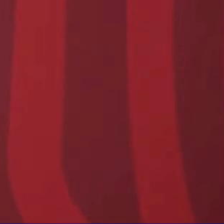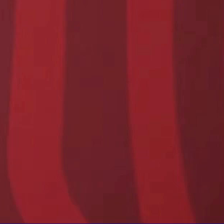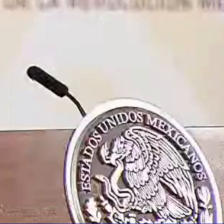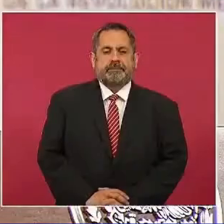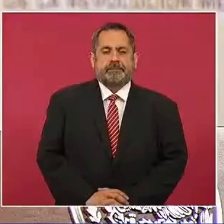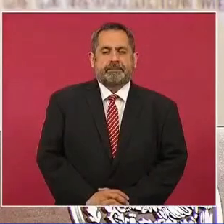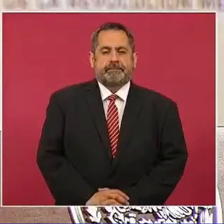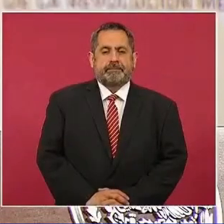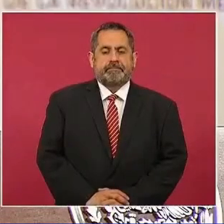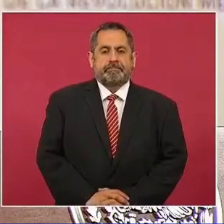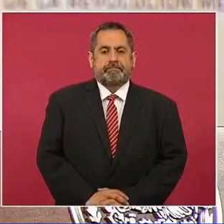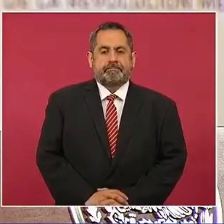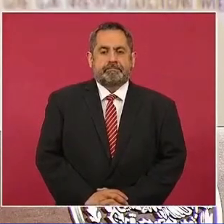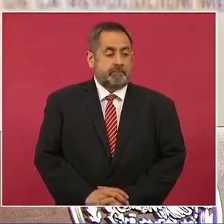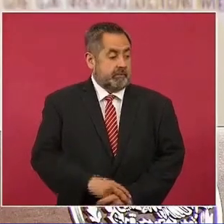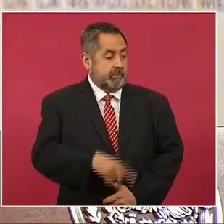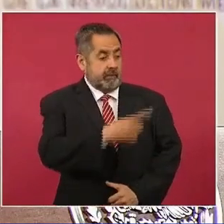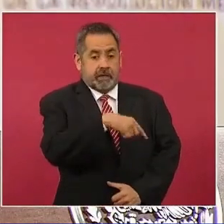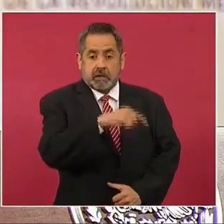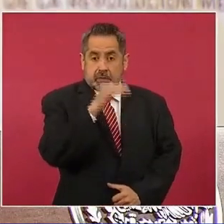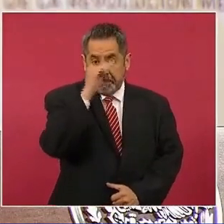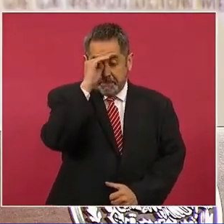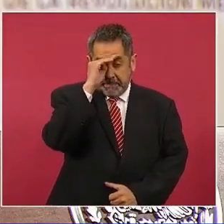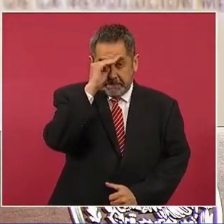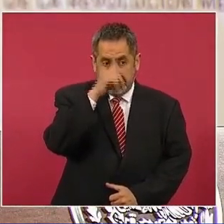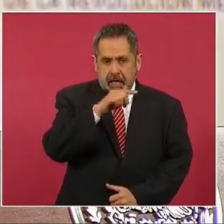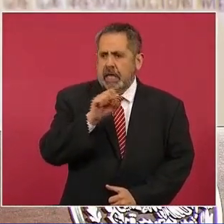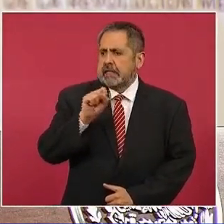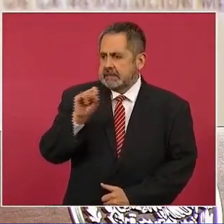la reforma eléctrica,